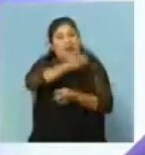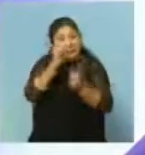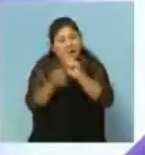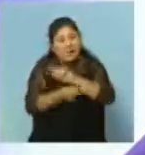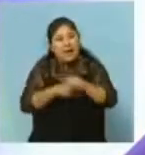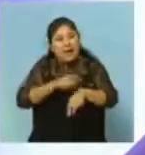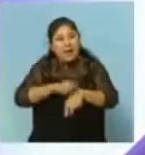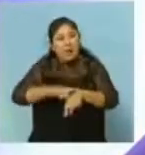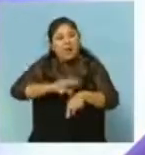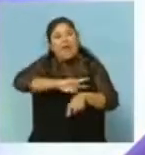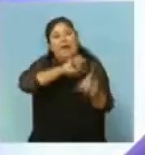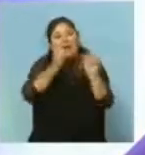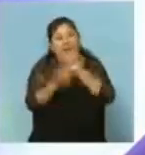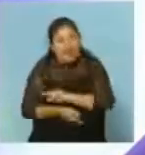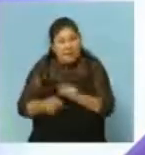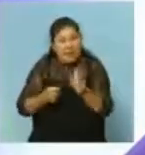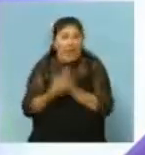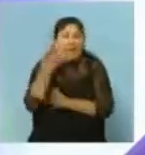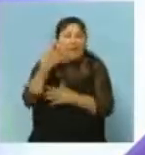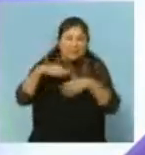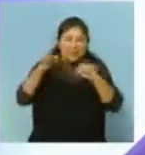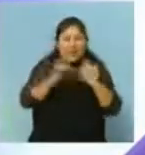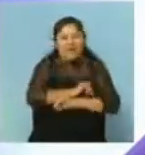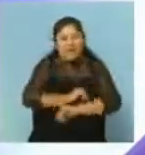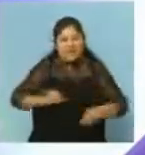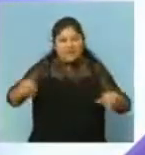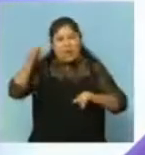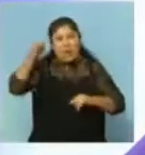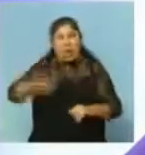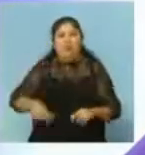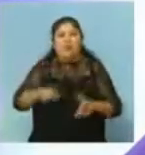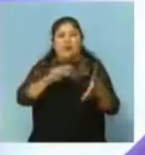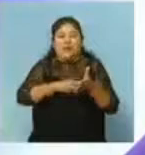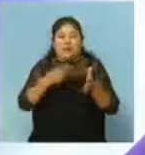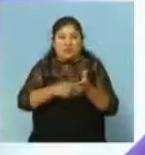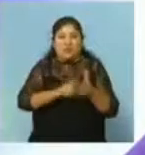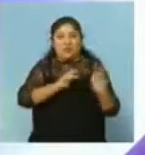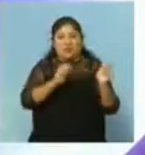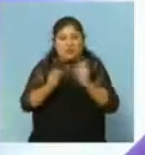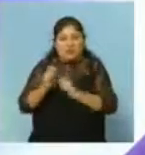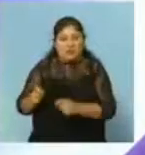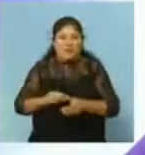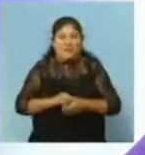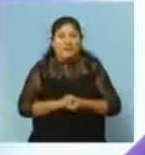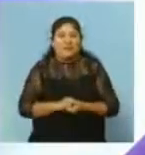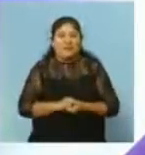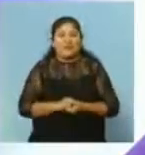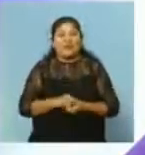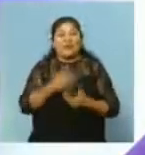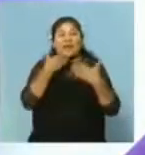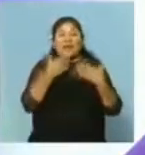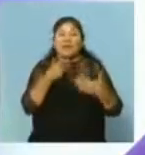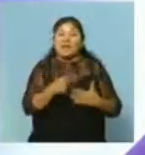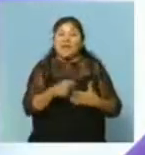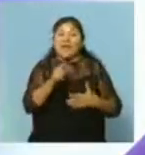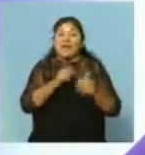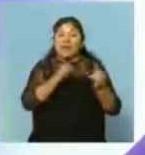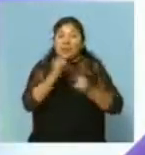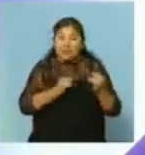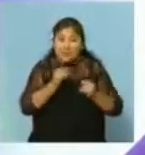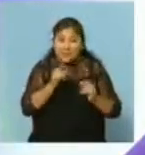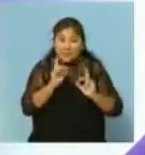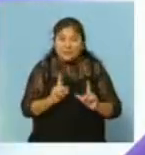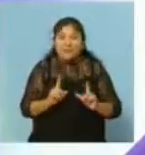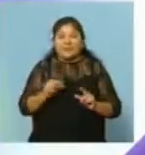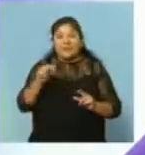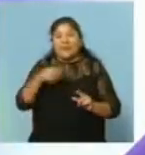jornada de hoy para que puedan inscribirse hoy en Región 3. Bien, Jorge, muchísimas gracias por toda la información. Está subiendo la temperatura, hace